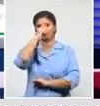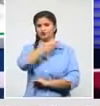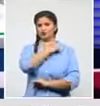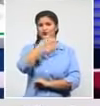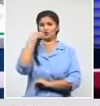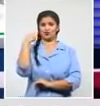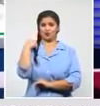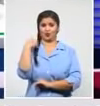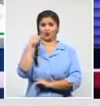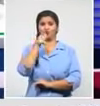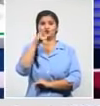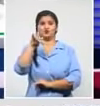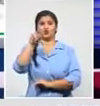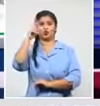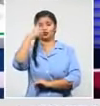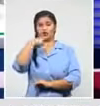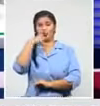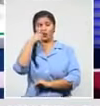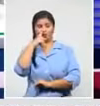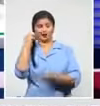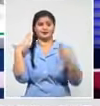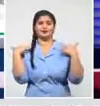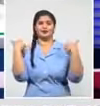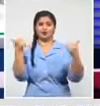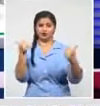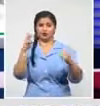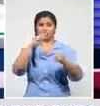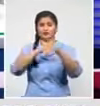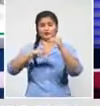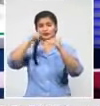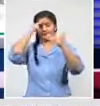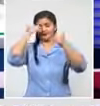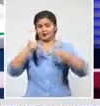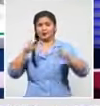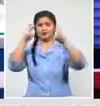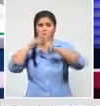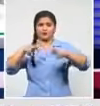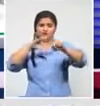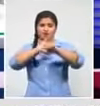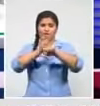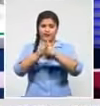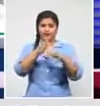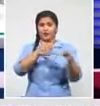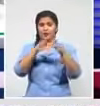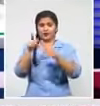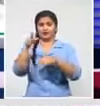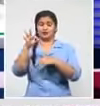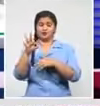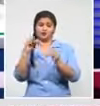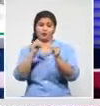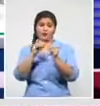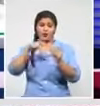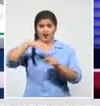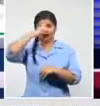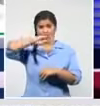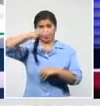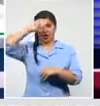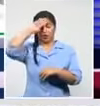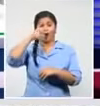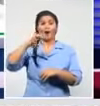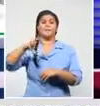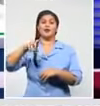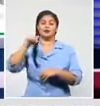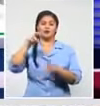García, director nacional de epidemiología. 18 son autóctonos, sigue siendo Pinar del Río, la provincia más occidental de Cuba,